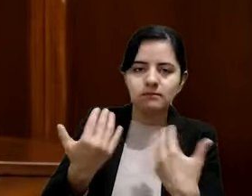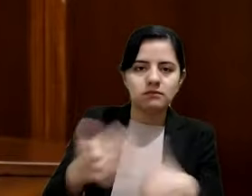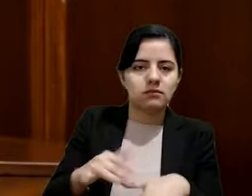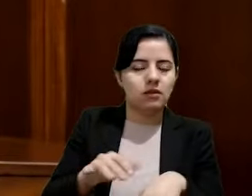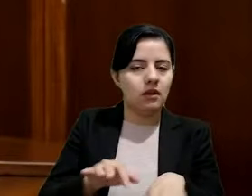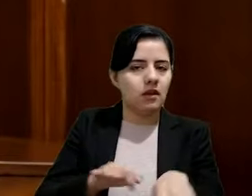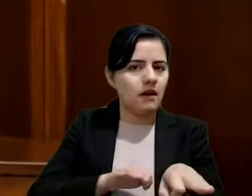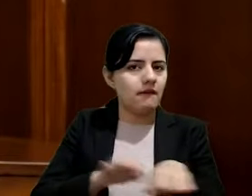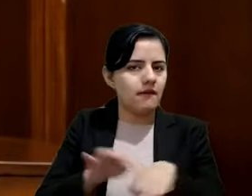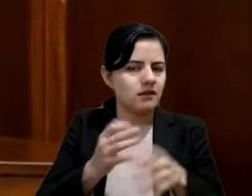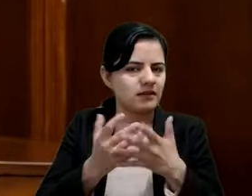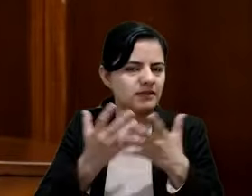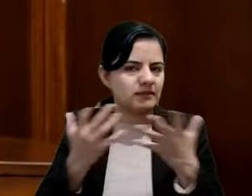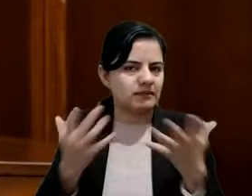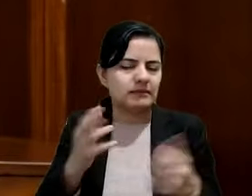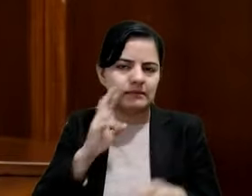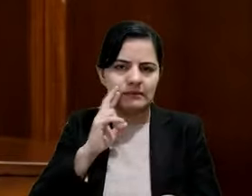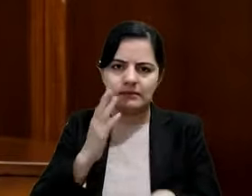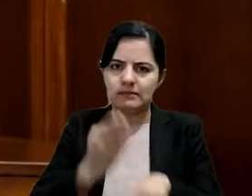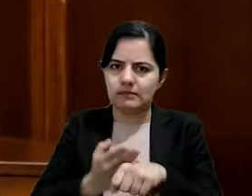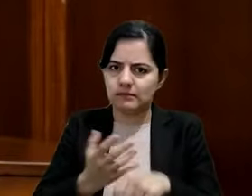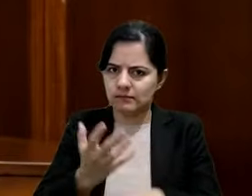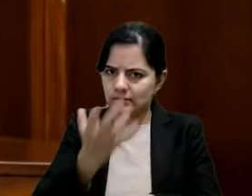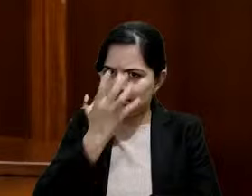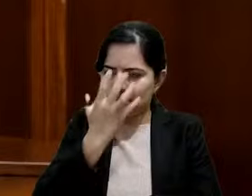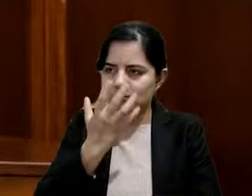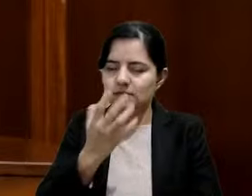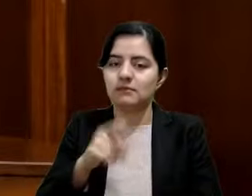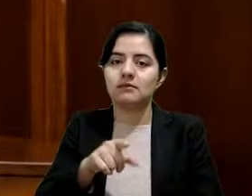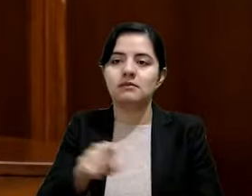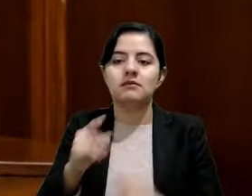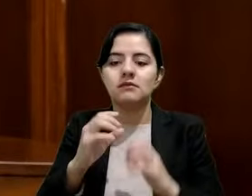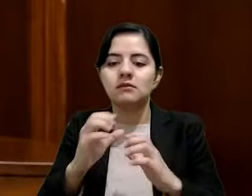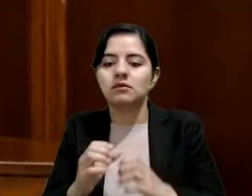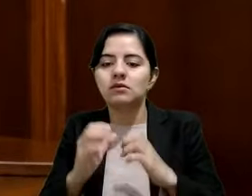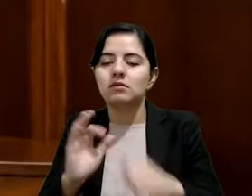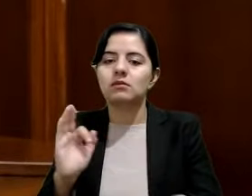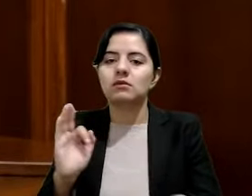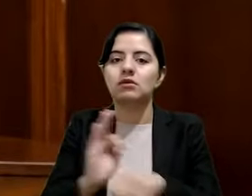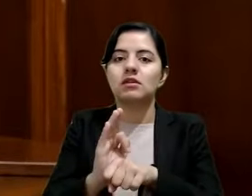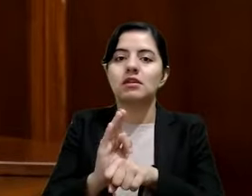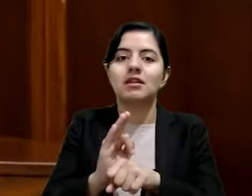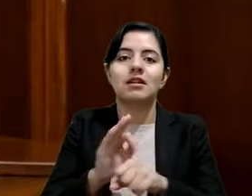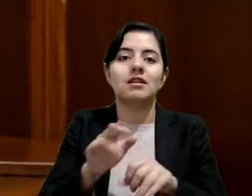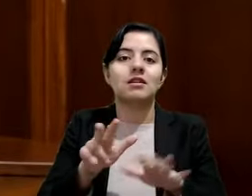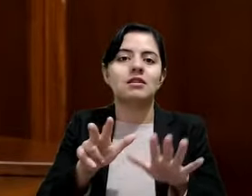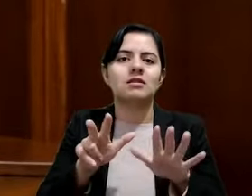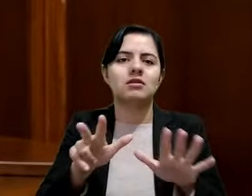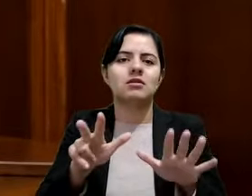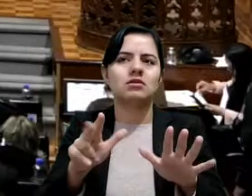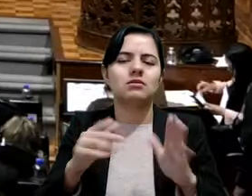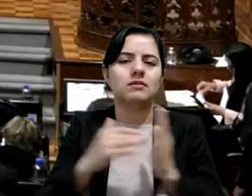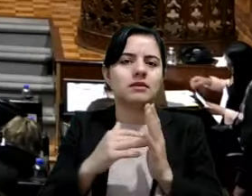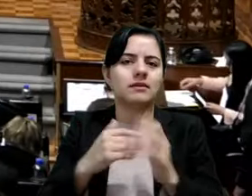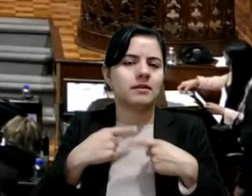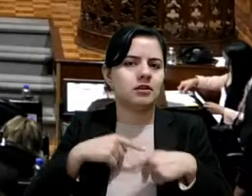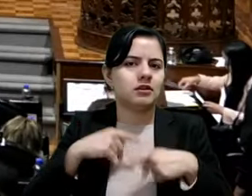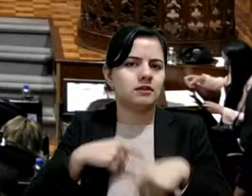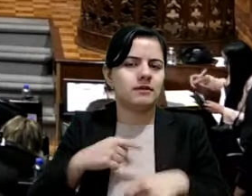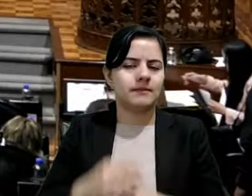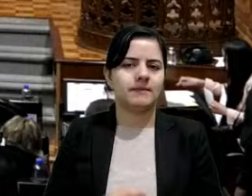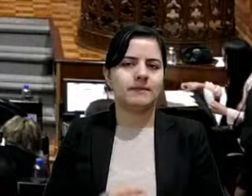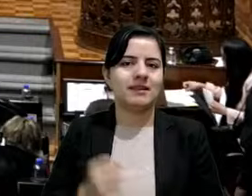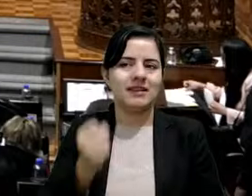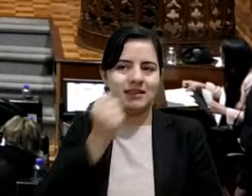cuidar y proteger a casi 18000 habitantes secretaria sea bien